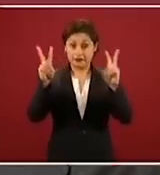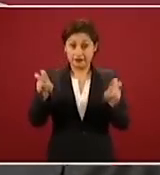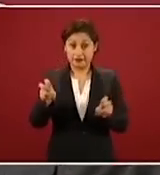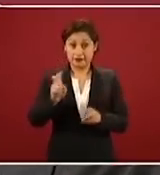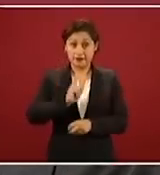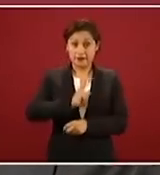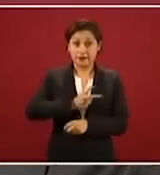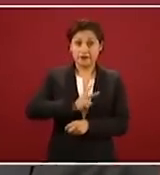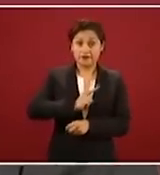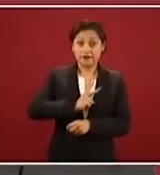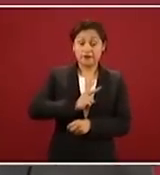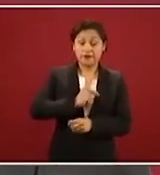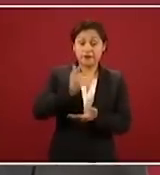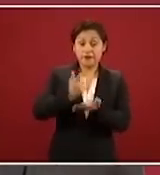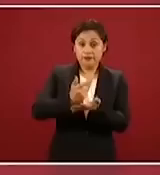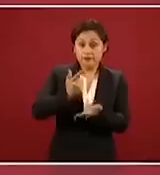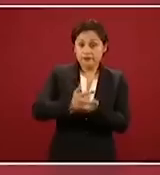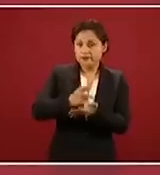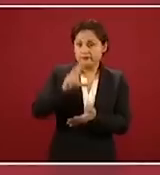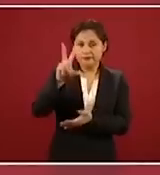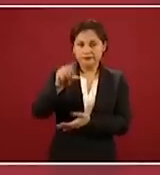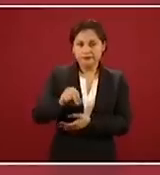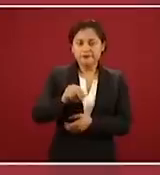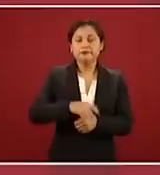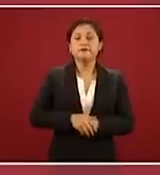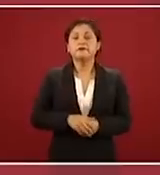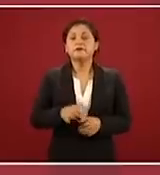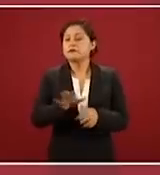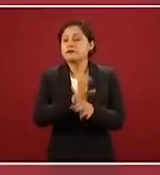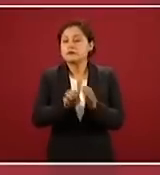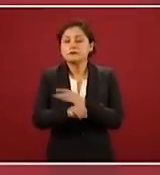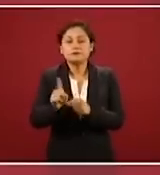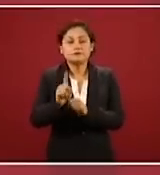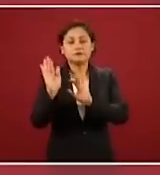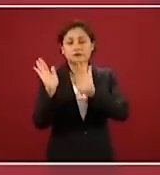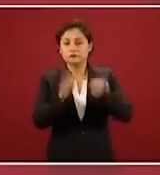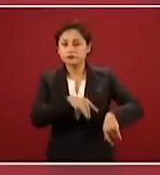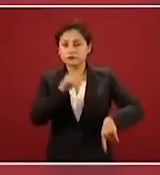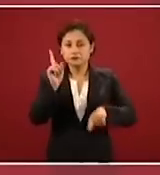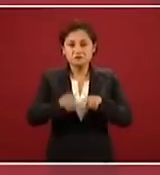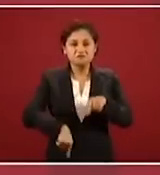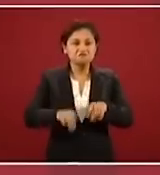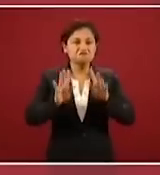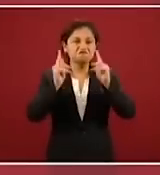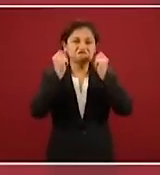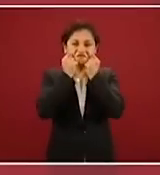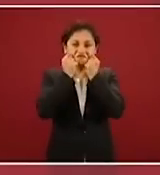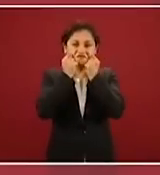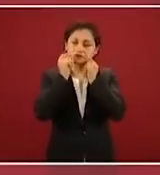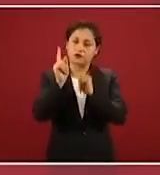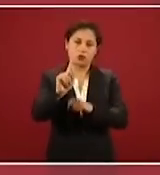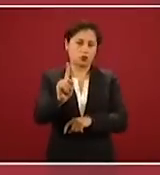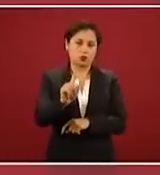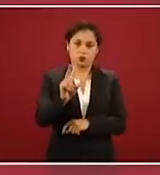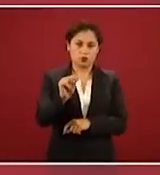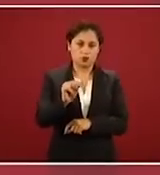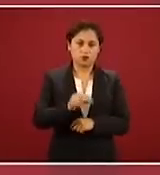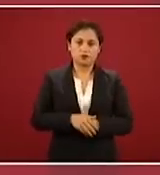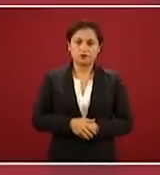no quiere decir, ¿sí?, que se omita, que no interese,